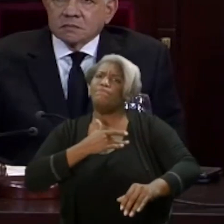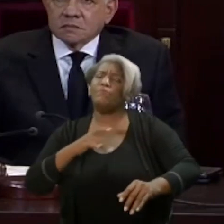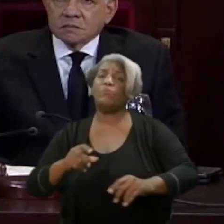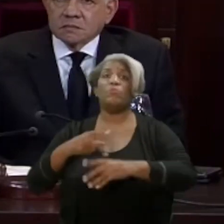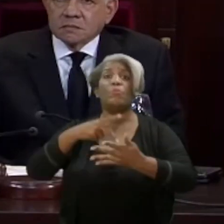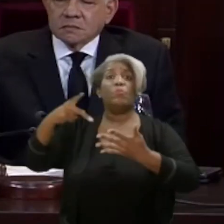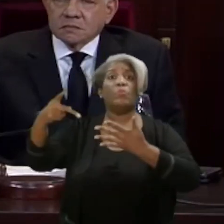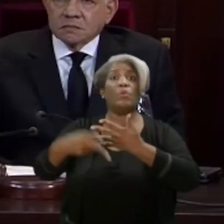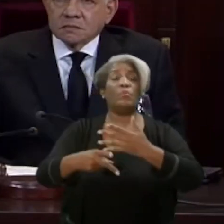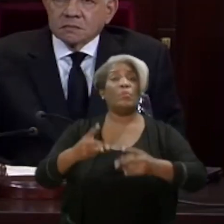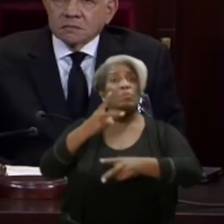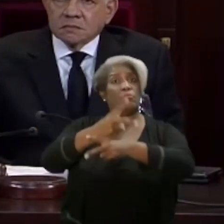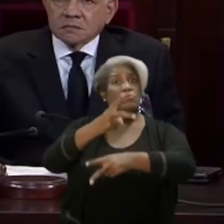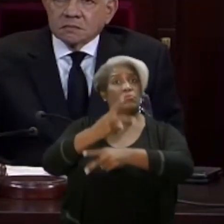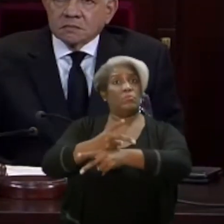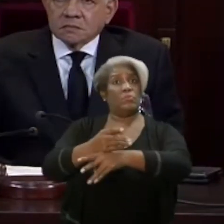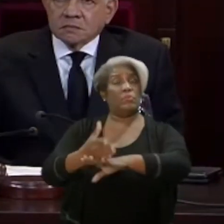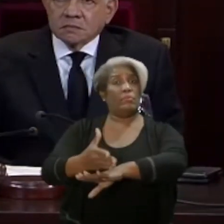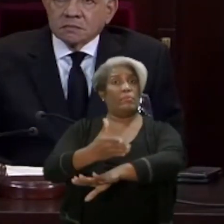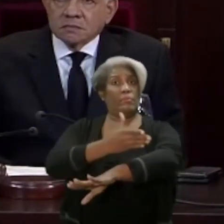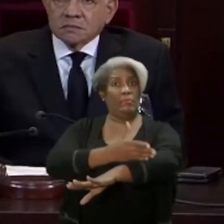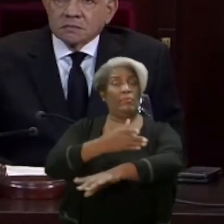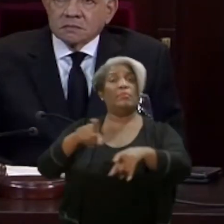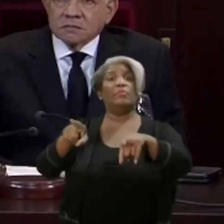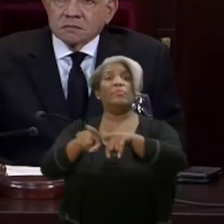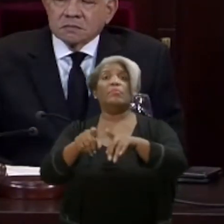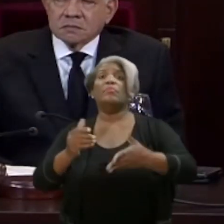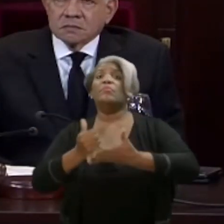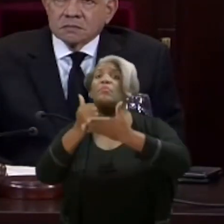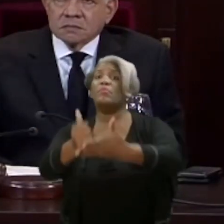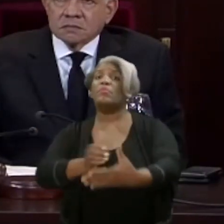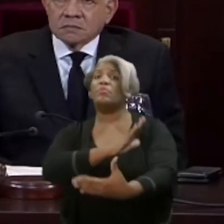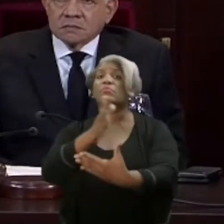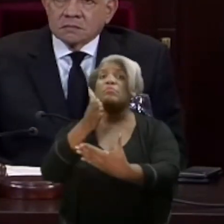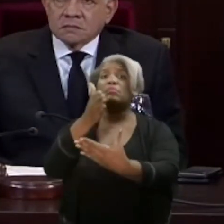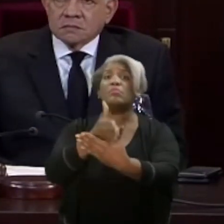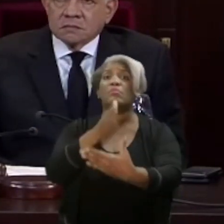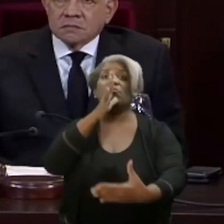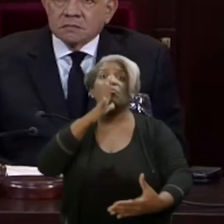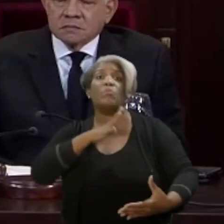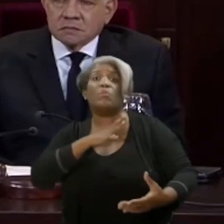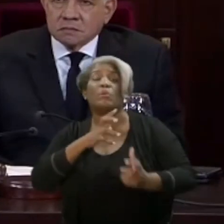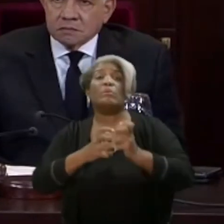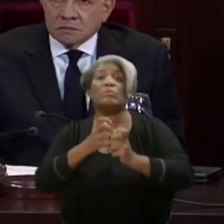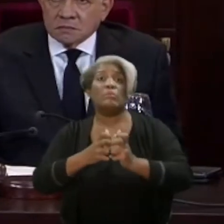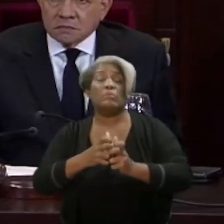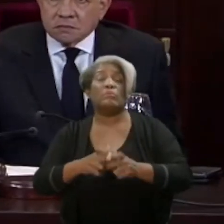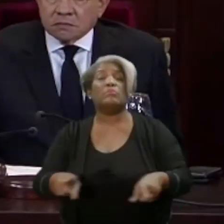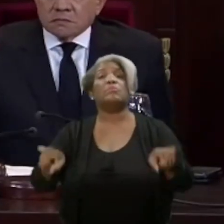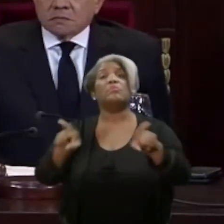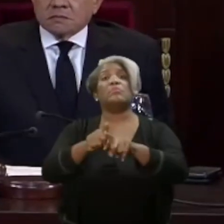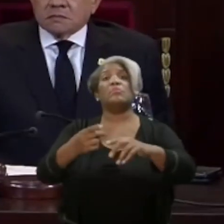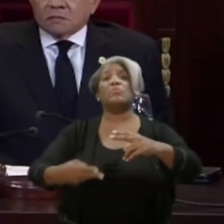y servicios de atención legal, psicológica y de rescate a mujeres de riesgo. Y hemos aumentado en un